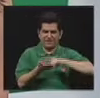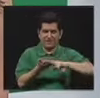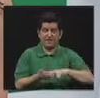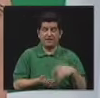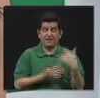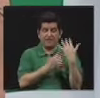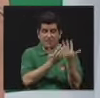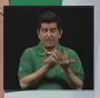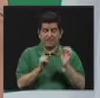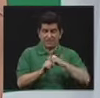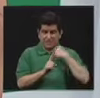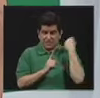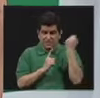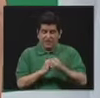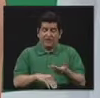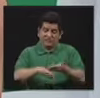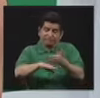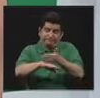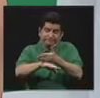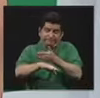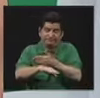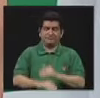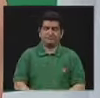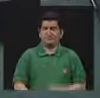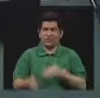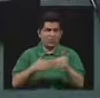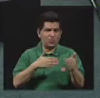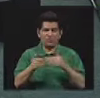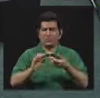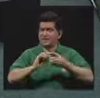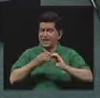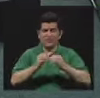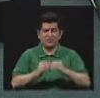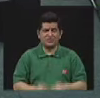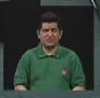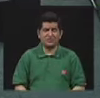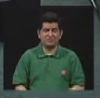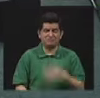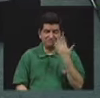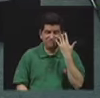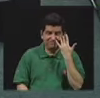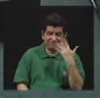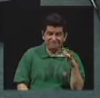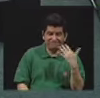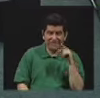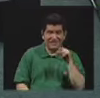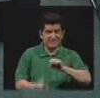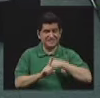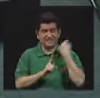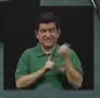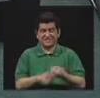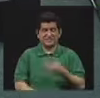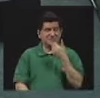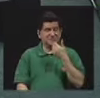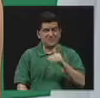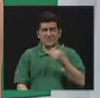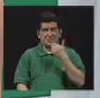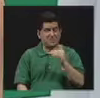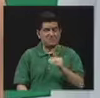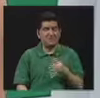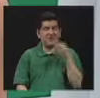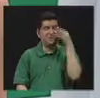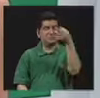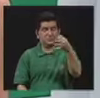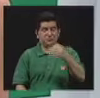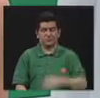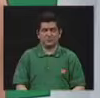realmente esperamos que esta situación pues mejore, pese a que los números y los datos parecen ser bastante mal, de